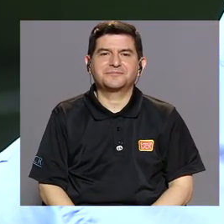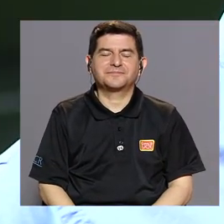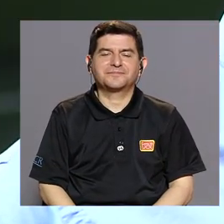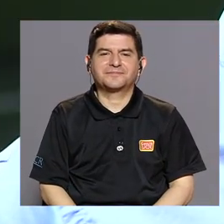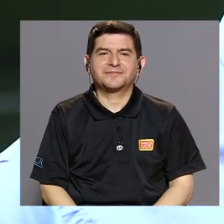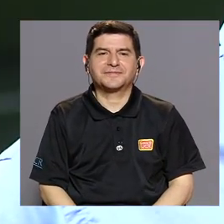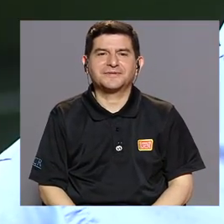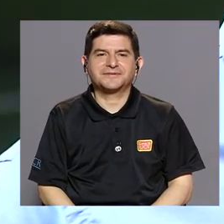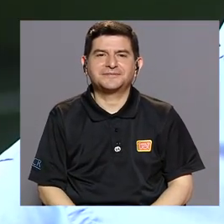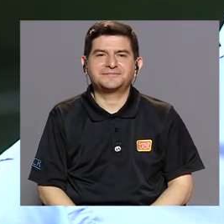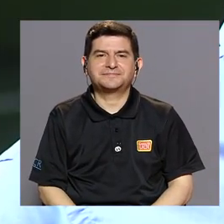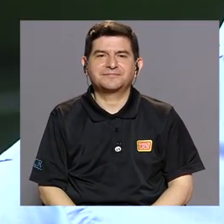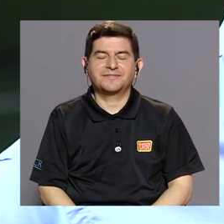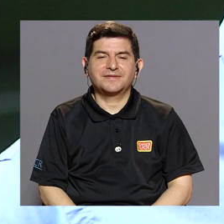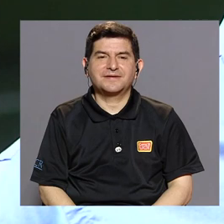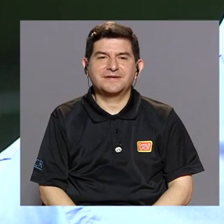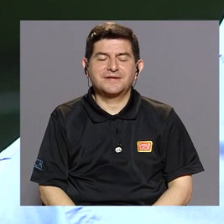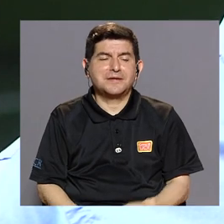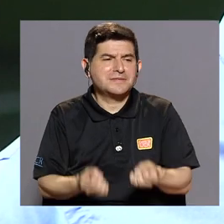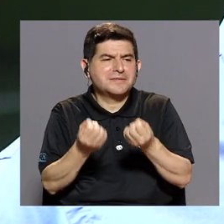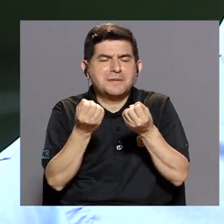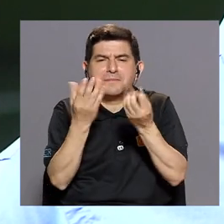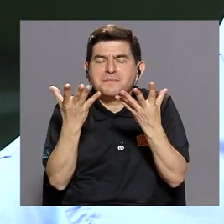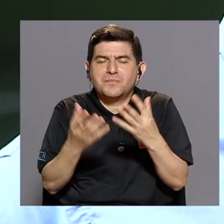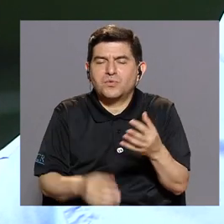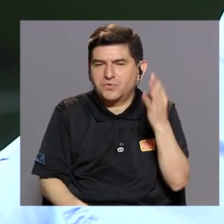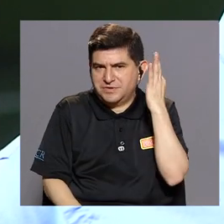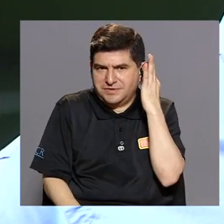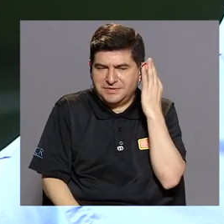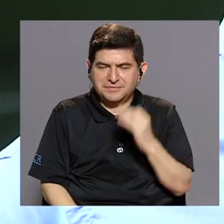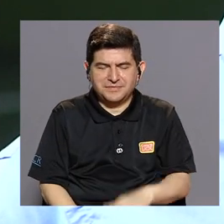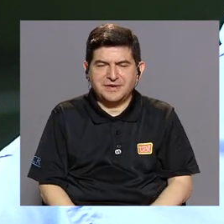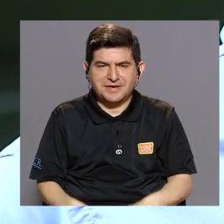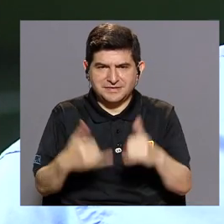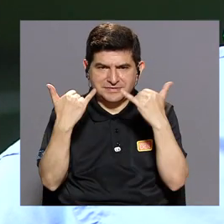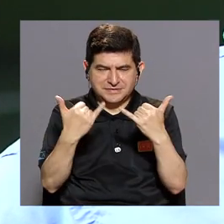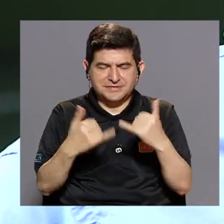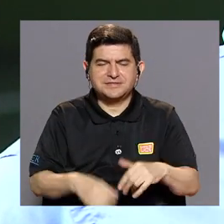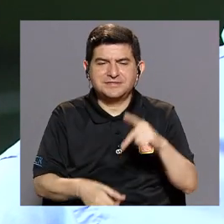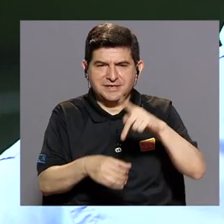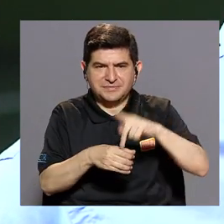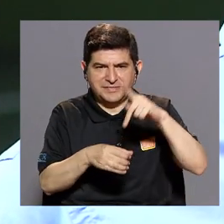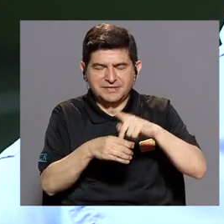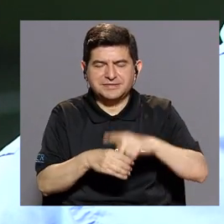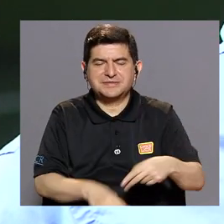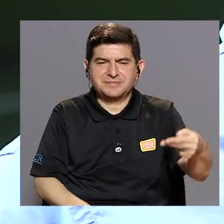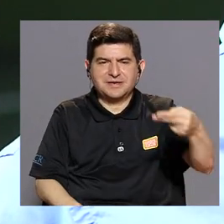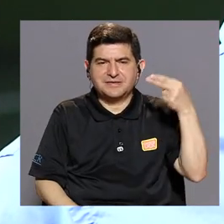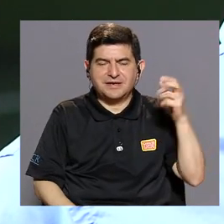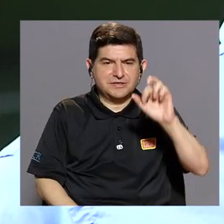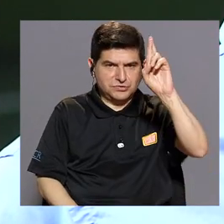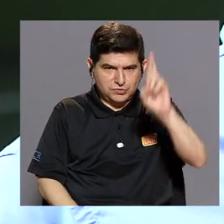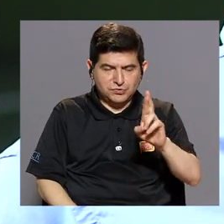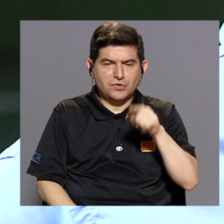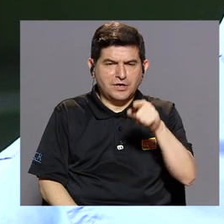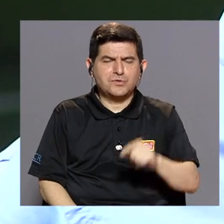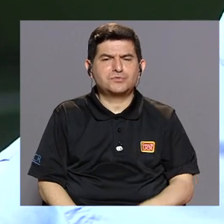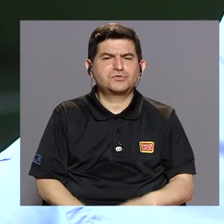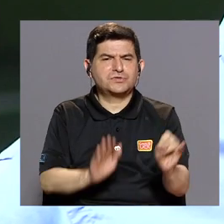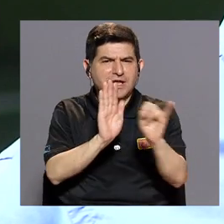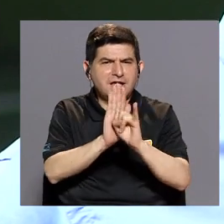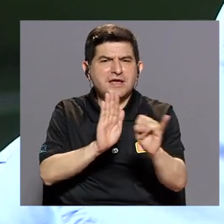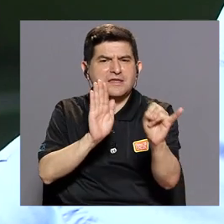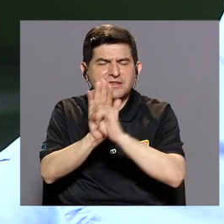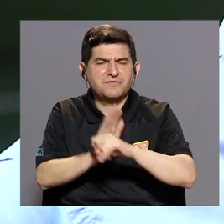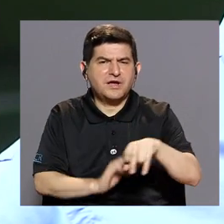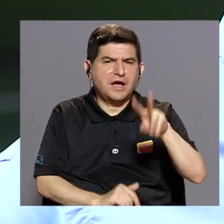De esa gran legión de jugadoras que han marcado la historia costarricense, ¿usted podría